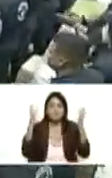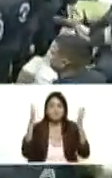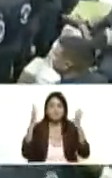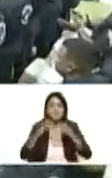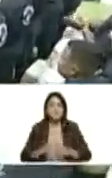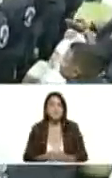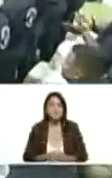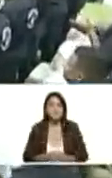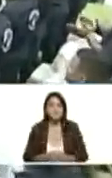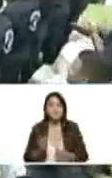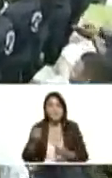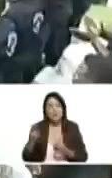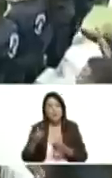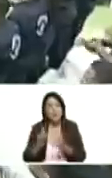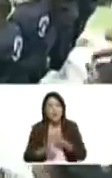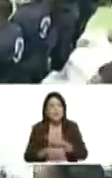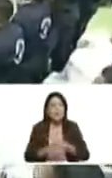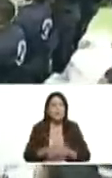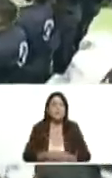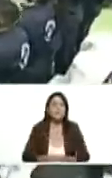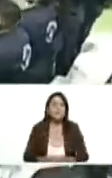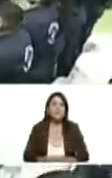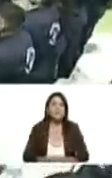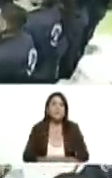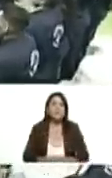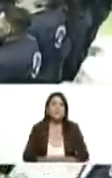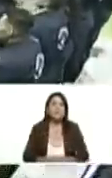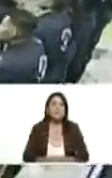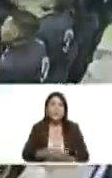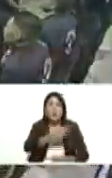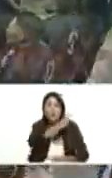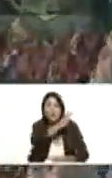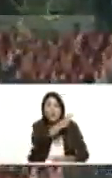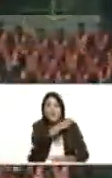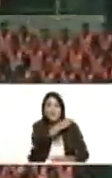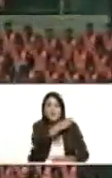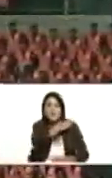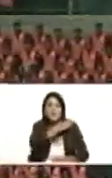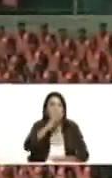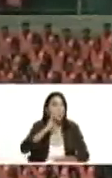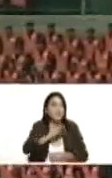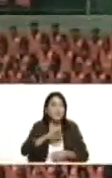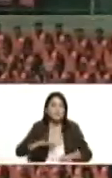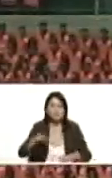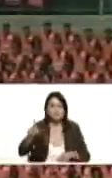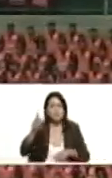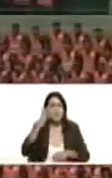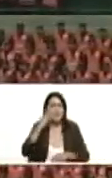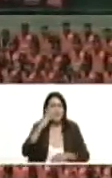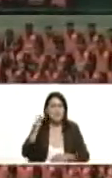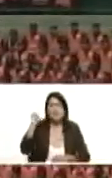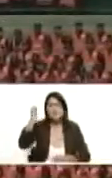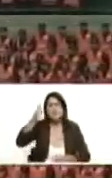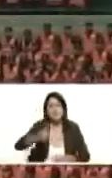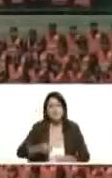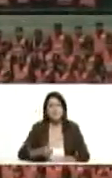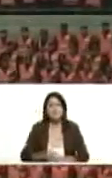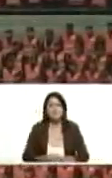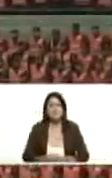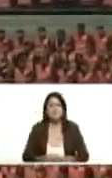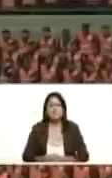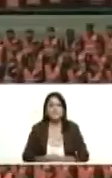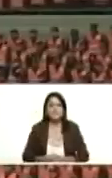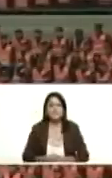lo he nombrado comandante general de la Guardia Nacional Bolivariana. Con la experiencia que trae, estoy seguro